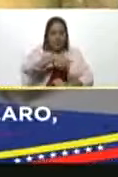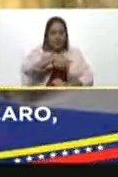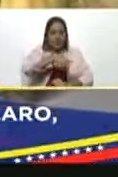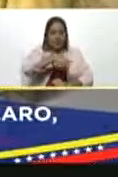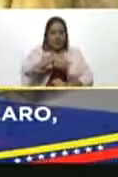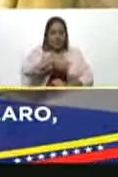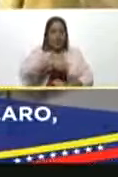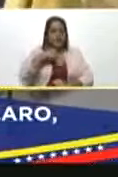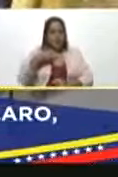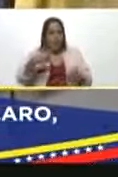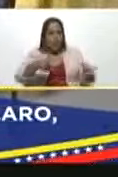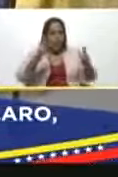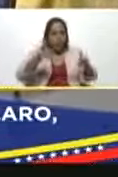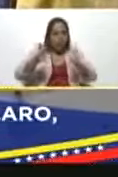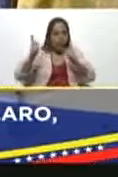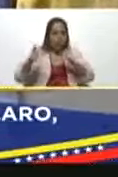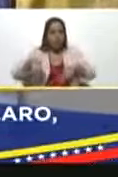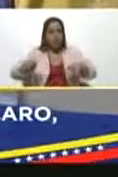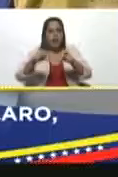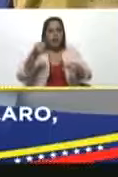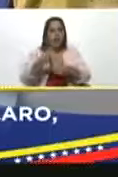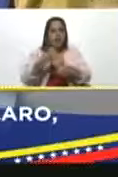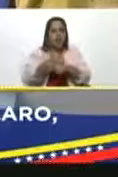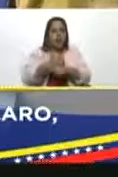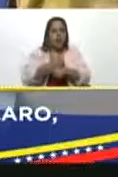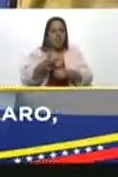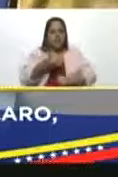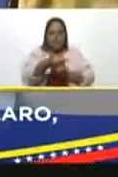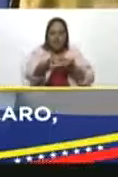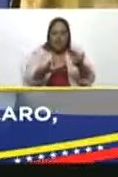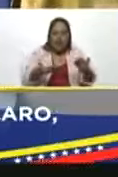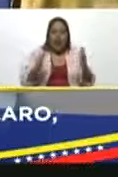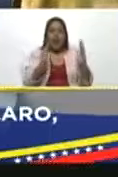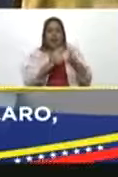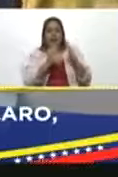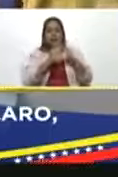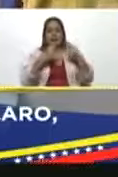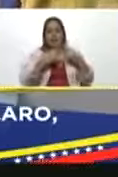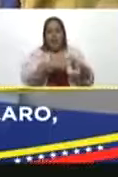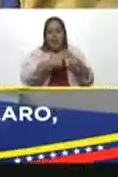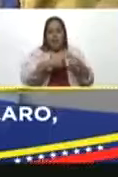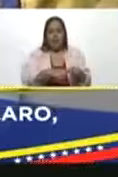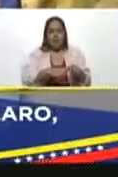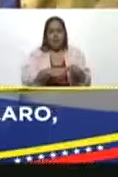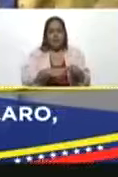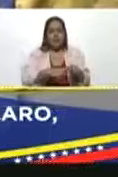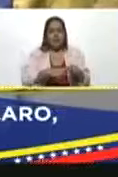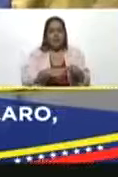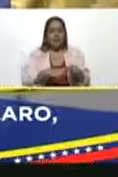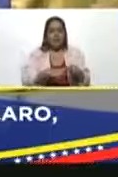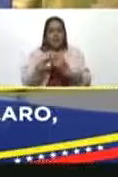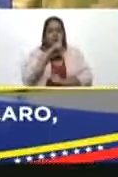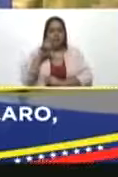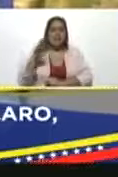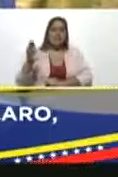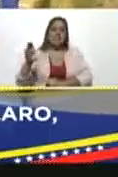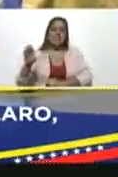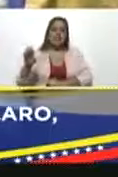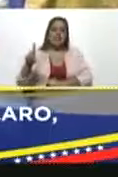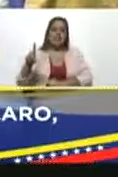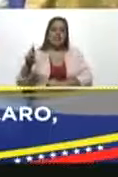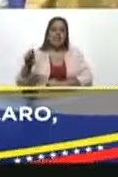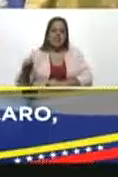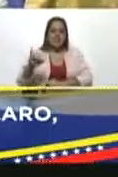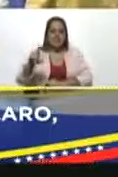a inaugurar varias obras. Vengo a entregar la casa taller Cecilia Mujica.